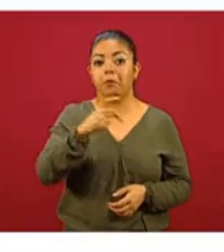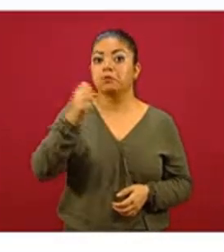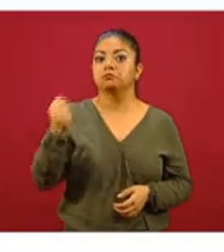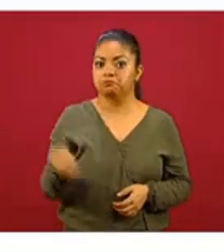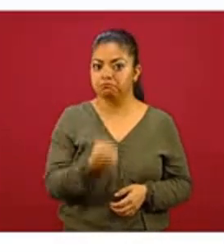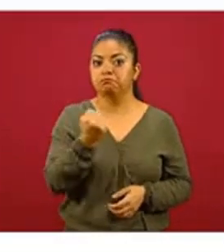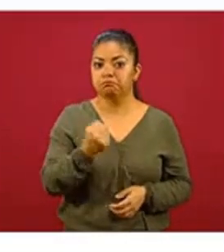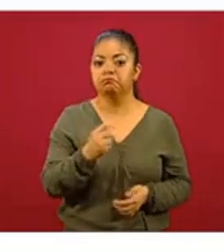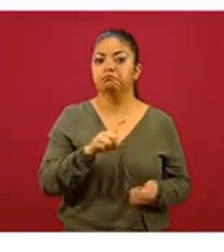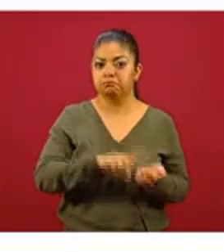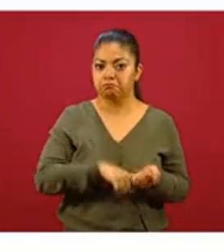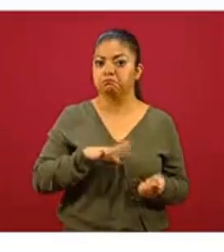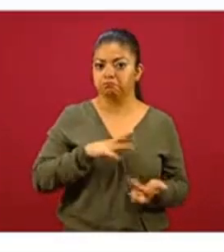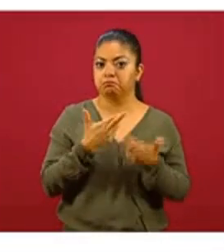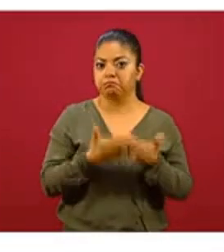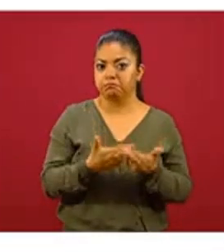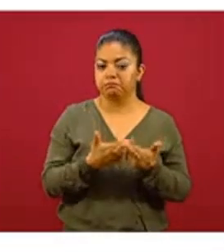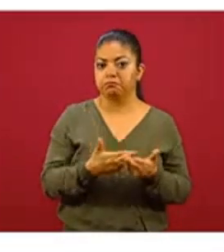todavía tenemos